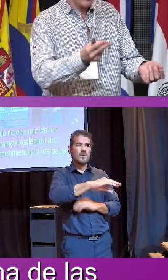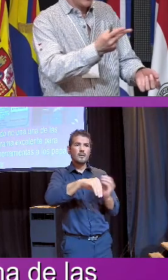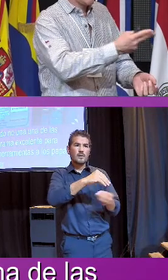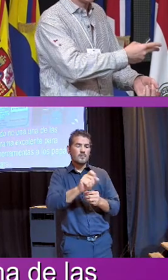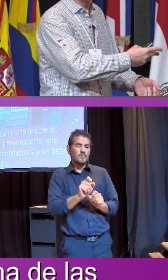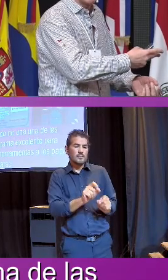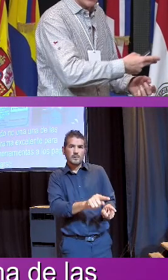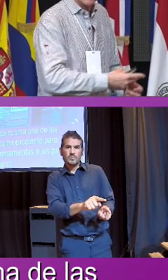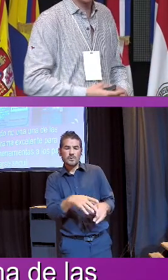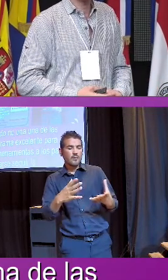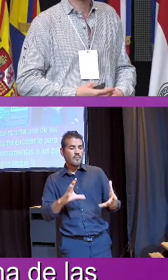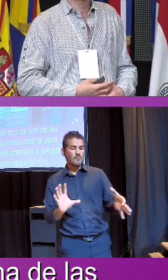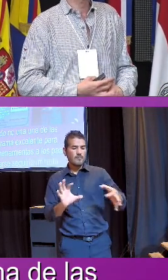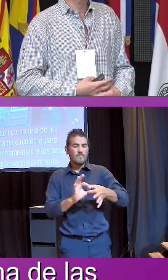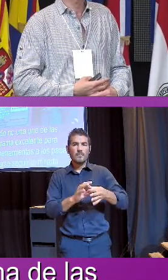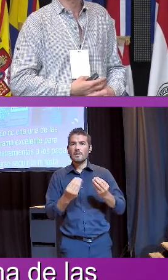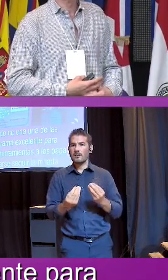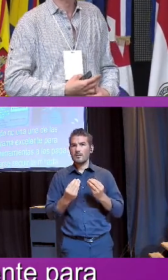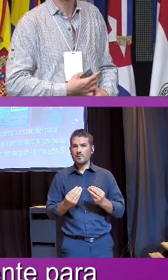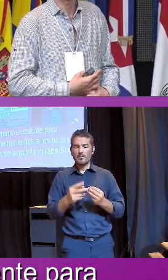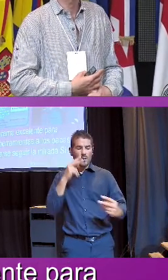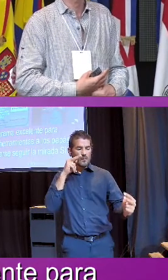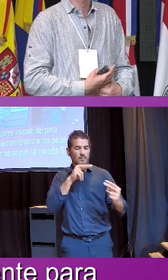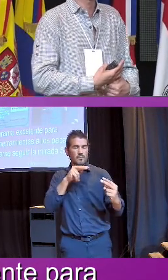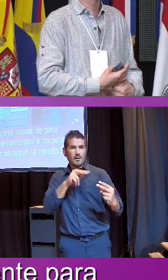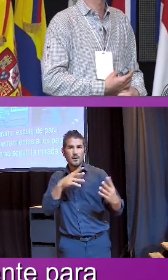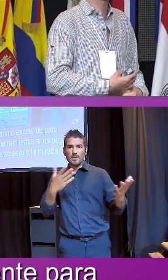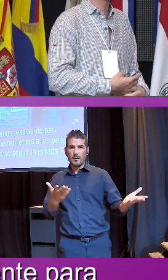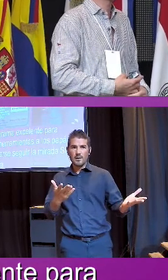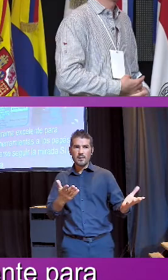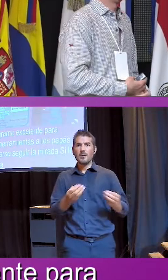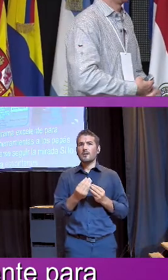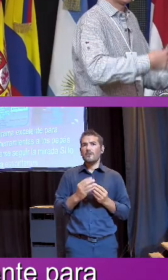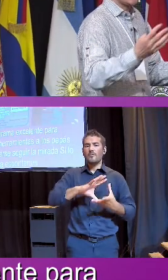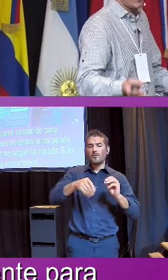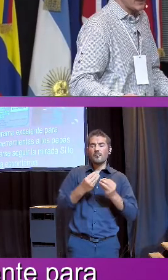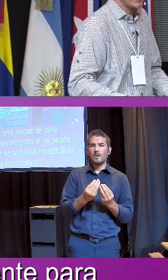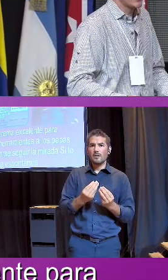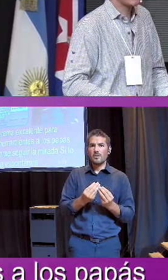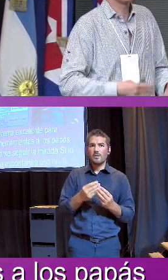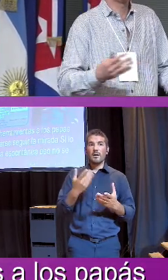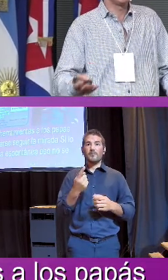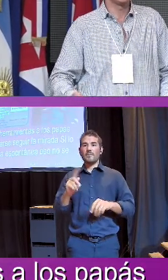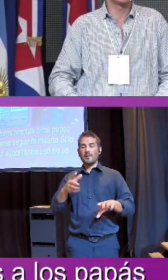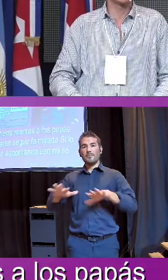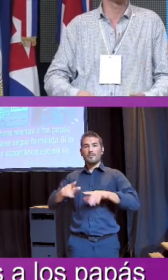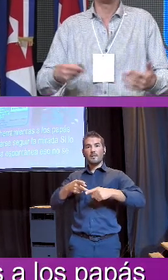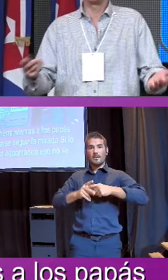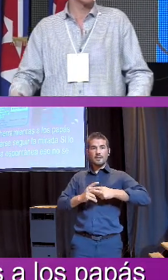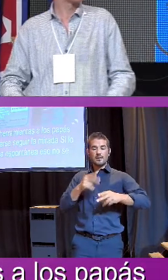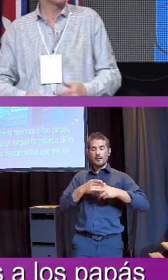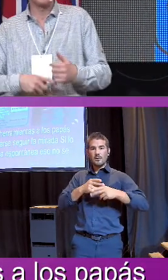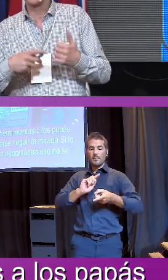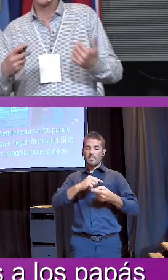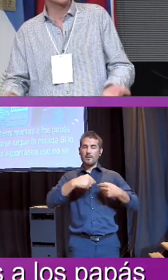conectarse, seguir la mirada, ¿sí? Lo que se llama atención conjunta triádica espontánea. Eso no se llama así en el taller. El taller es